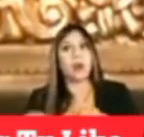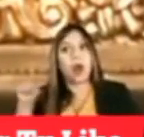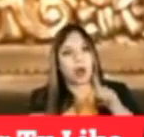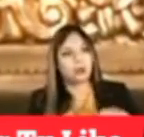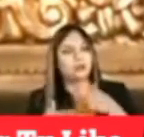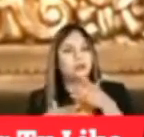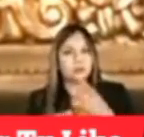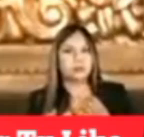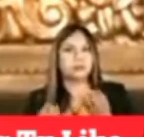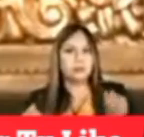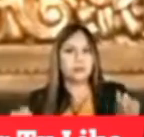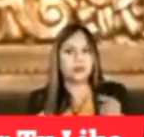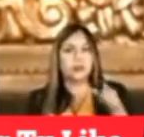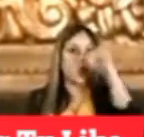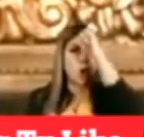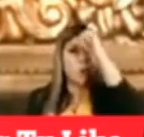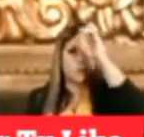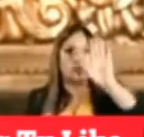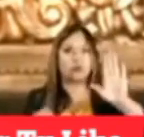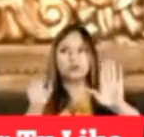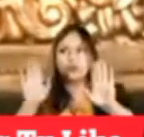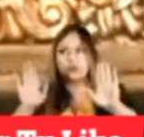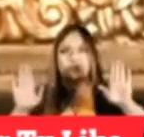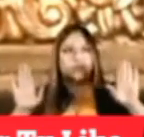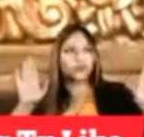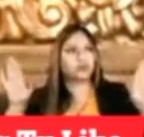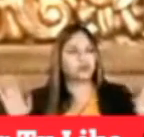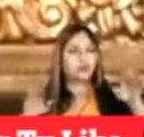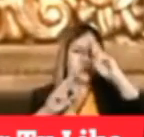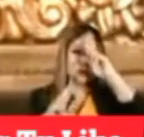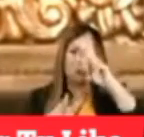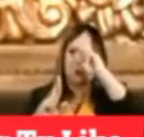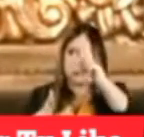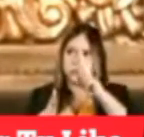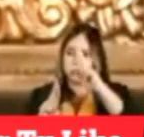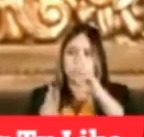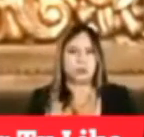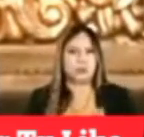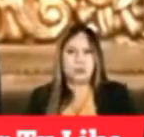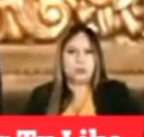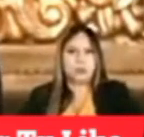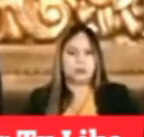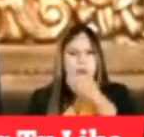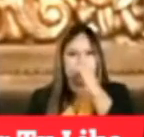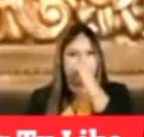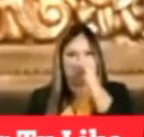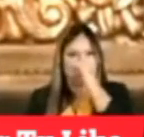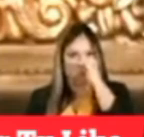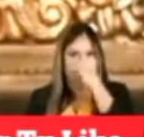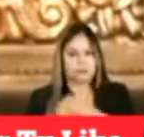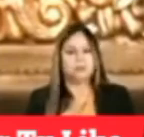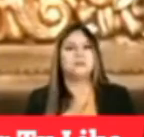nos gusta lo que uno piensa, lo que no piensa, yo sí creo que soy respetuoso. Y en eso hay que ser